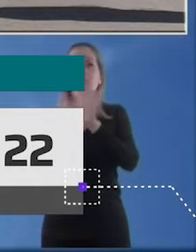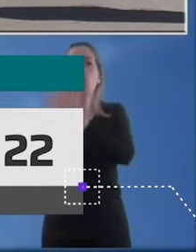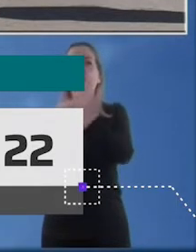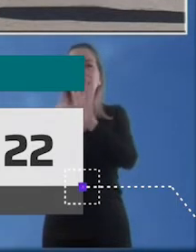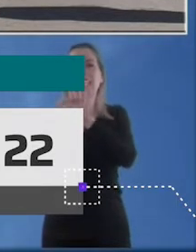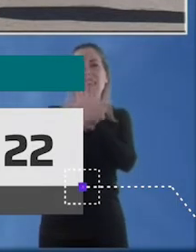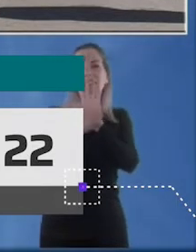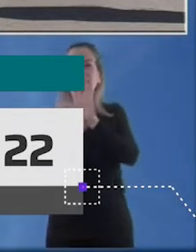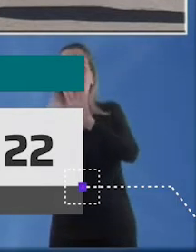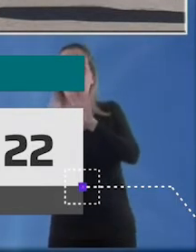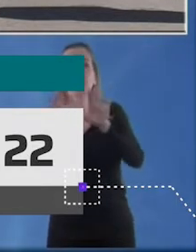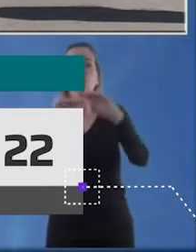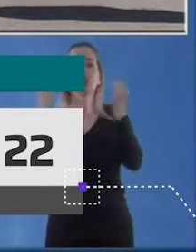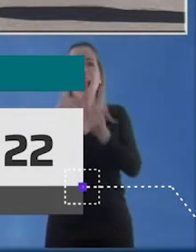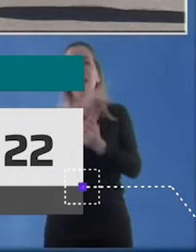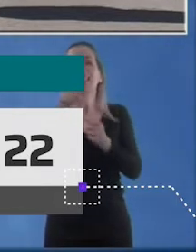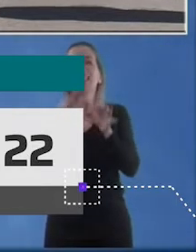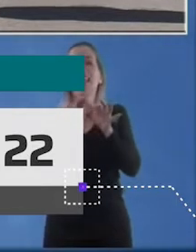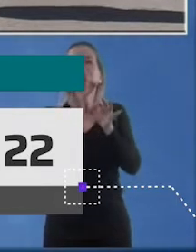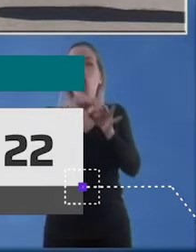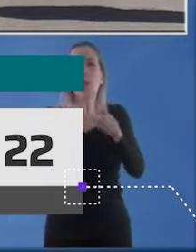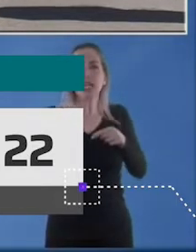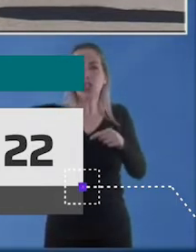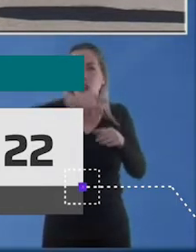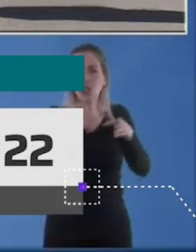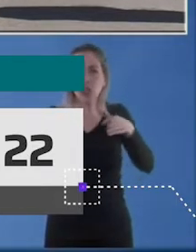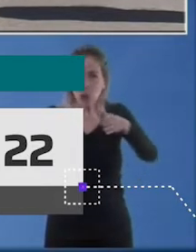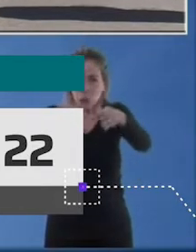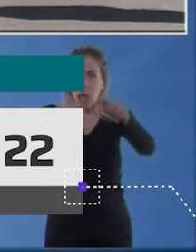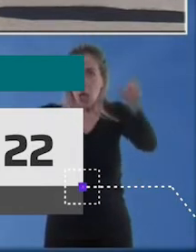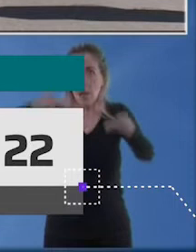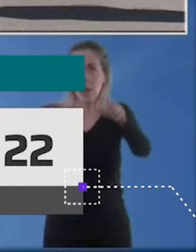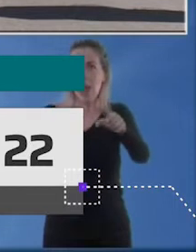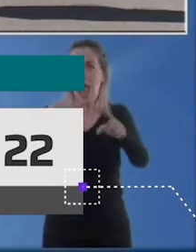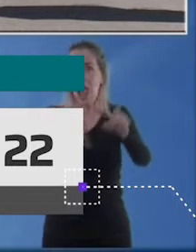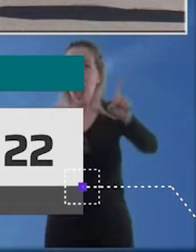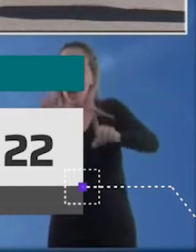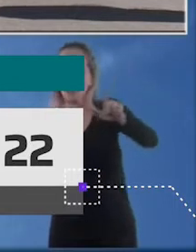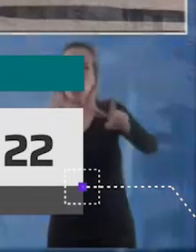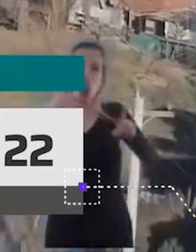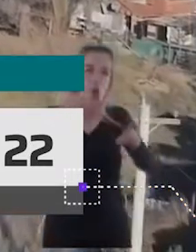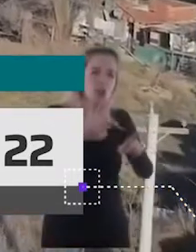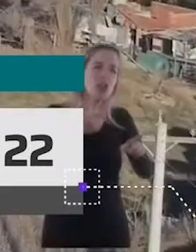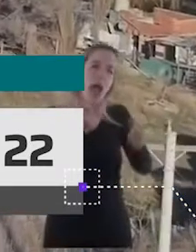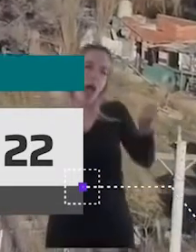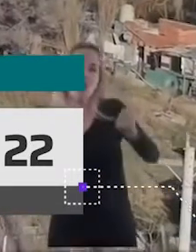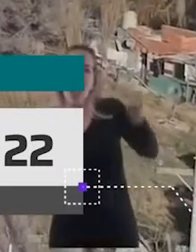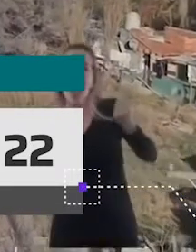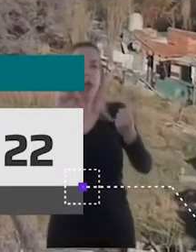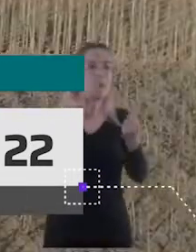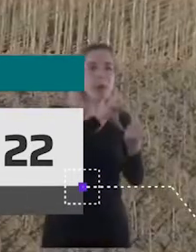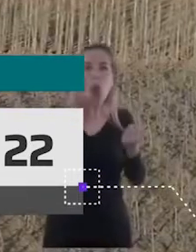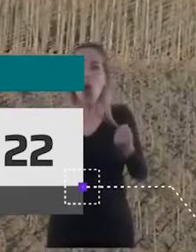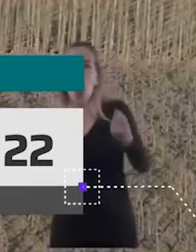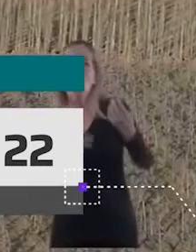obra los argentinos y argentinas que nos están viendo muchos la conocerán de viaje de haber pasado a